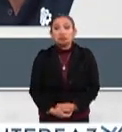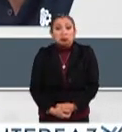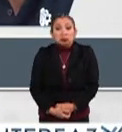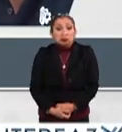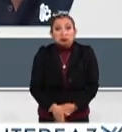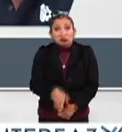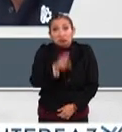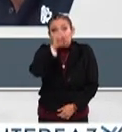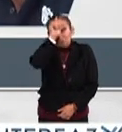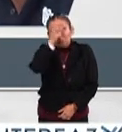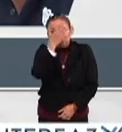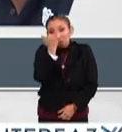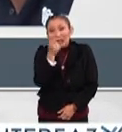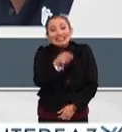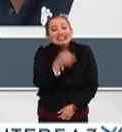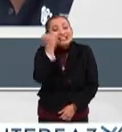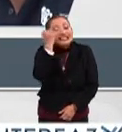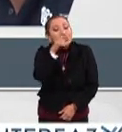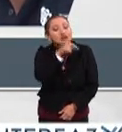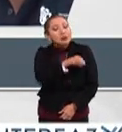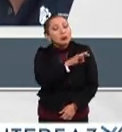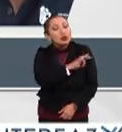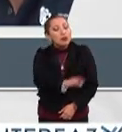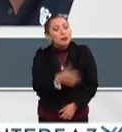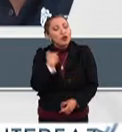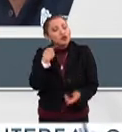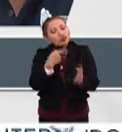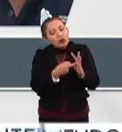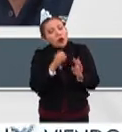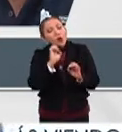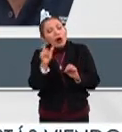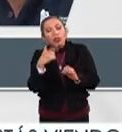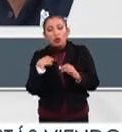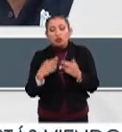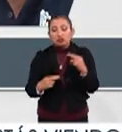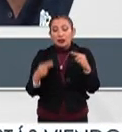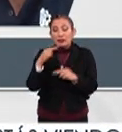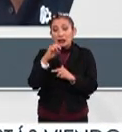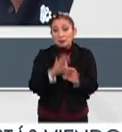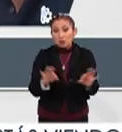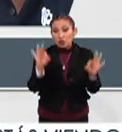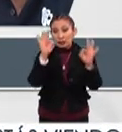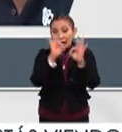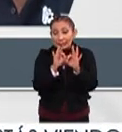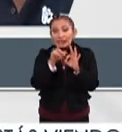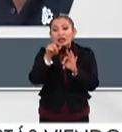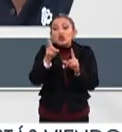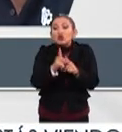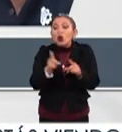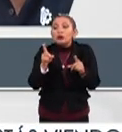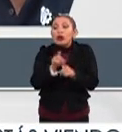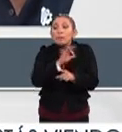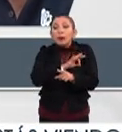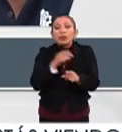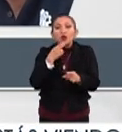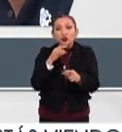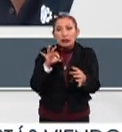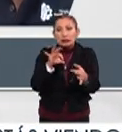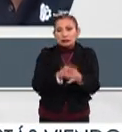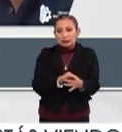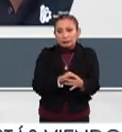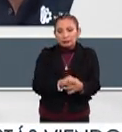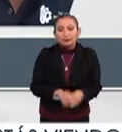me lo sabe decir. Entonces, la idea es que podamos identificar cuáles son los estándares más importantes y dónde se pueden aplicar